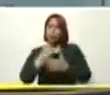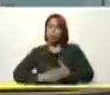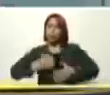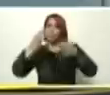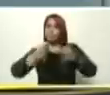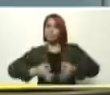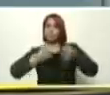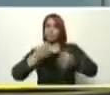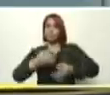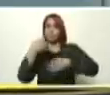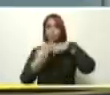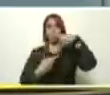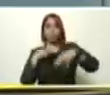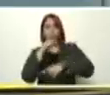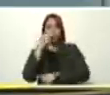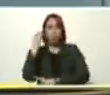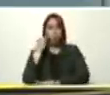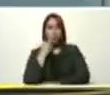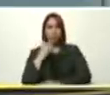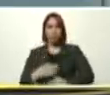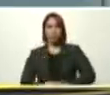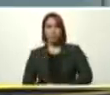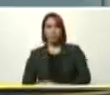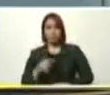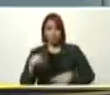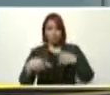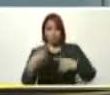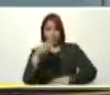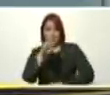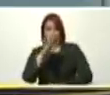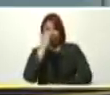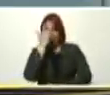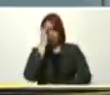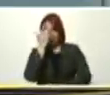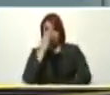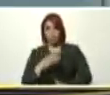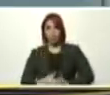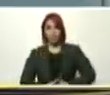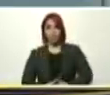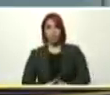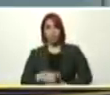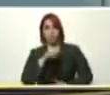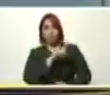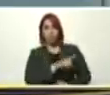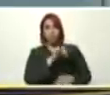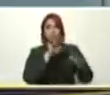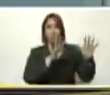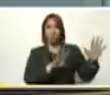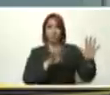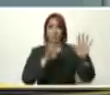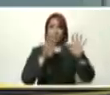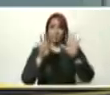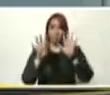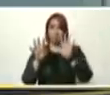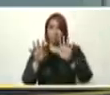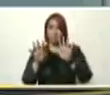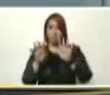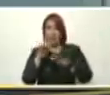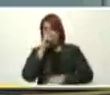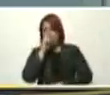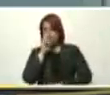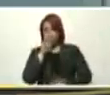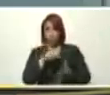Bolivariana, el próximo 4 de febrero de 1900, del